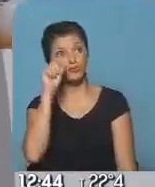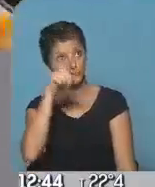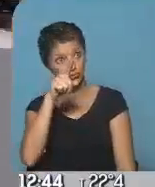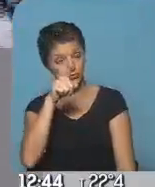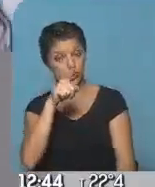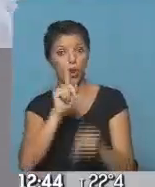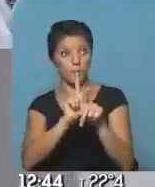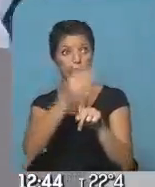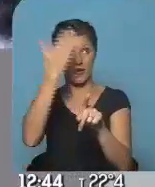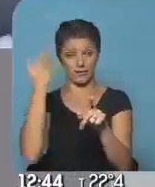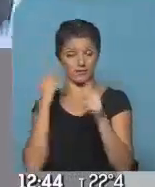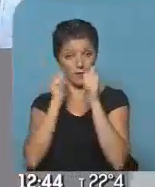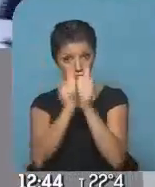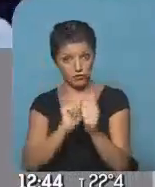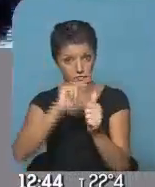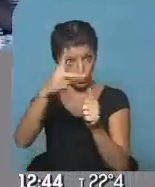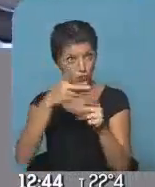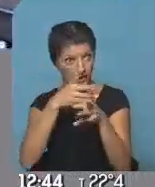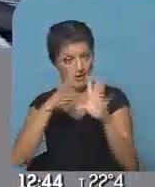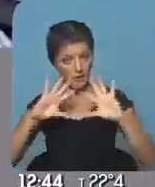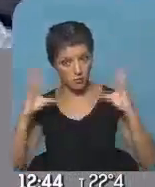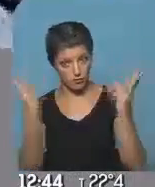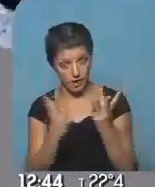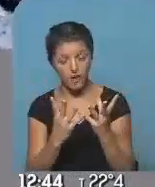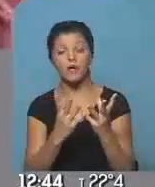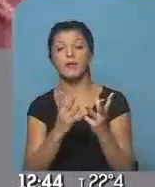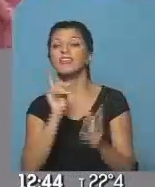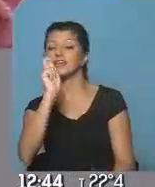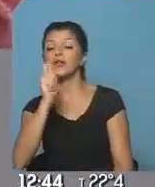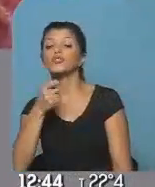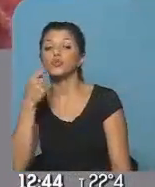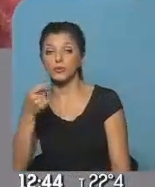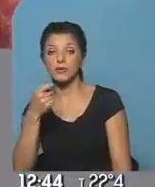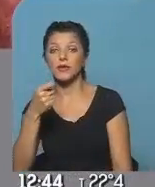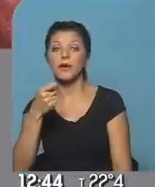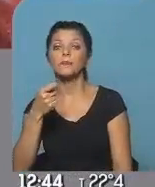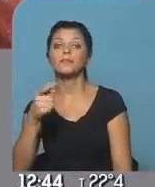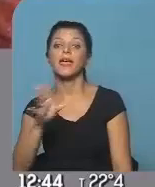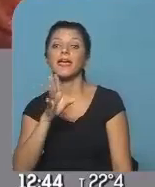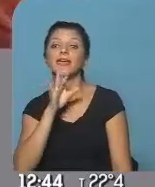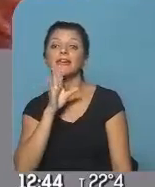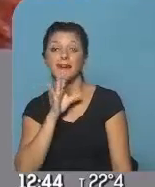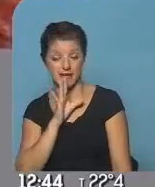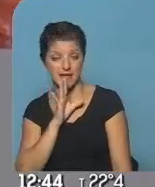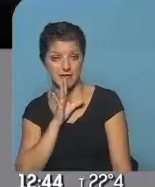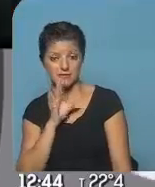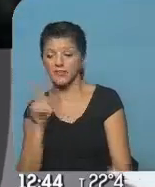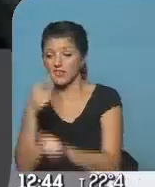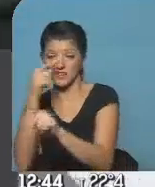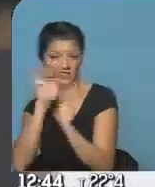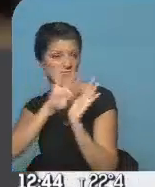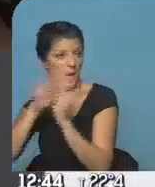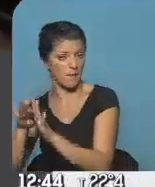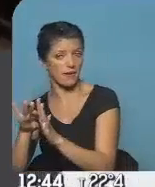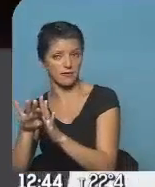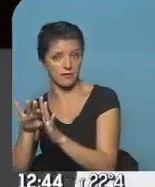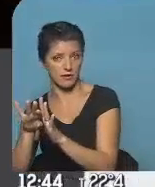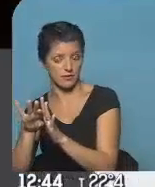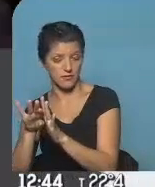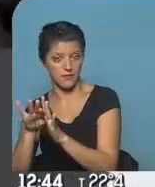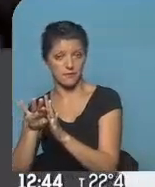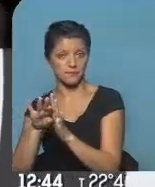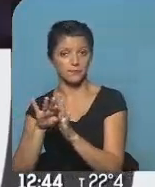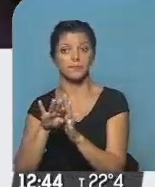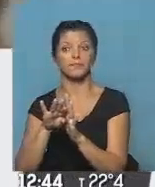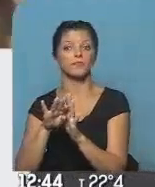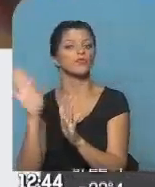Segunda Guerra Mundial, tanto Turquía como Israel, tienen sus propios intereses y ya no juegan de una manera tan unilateral o tan textual a